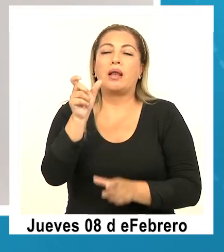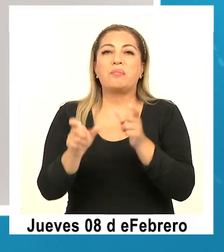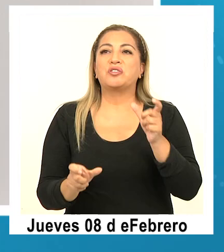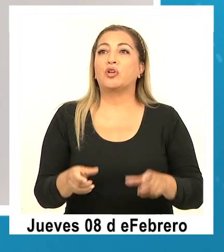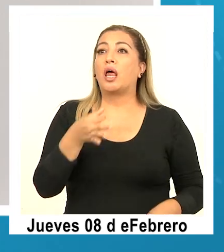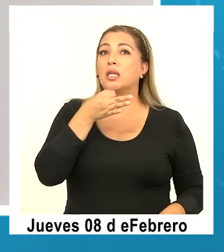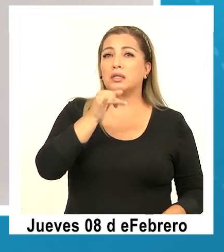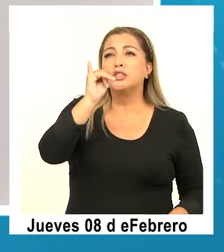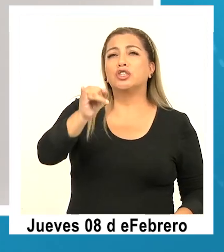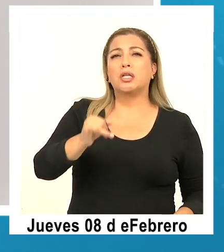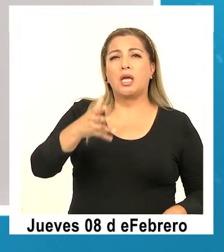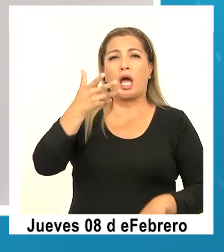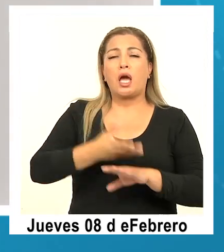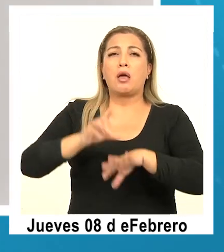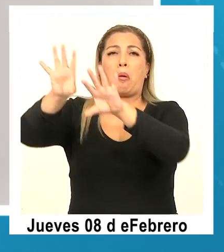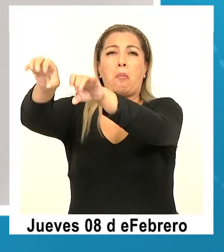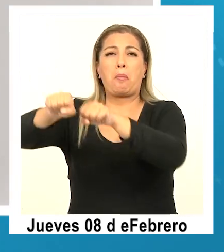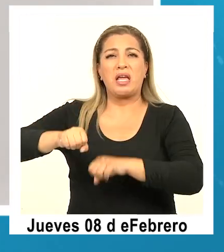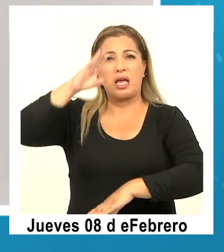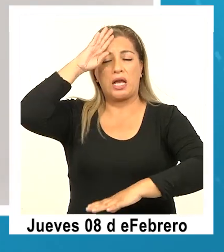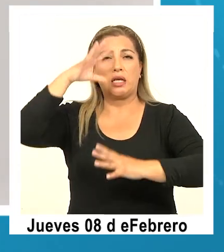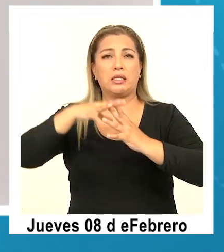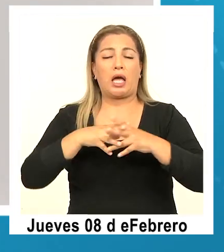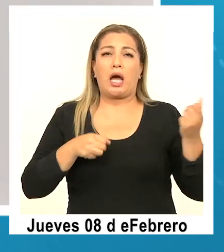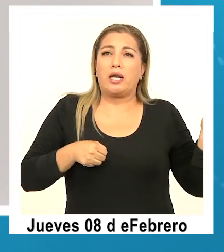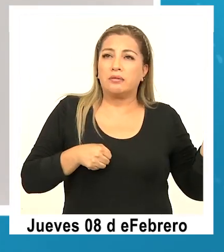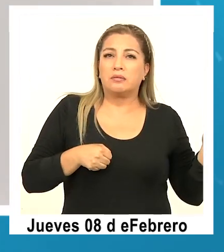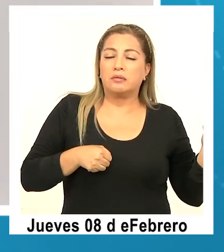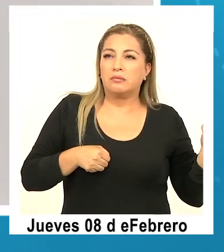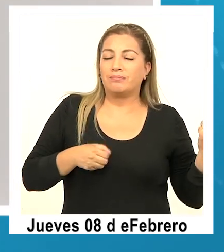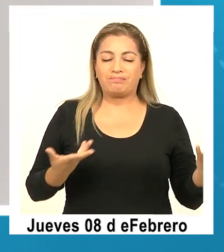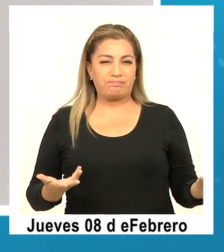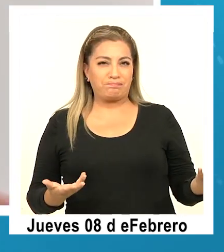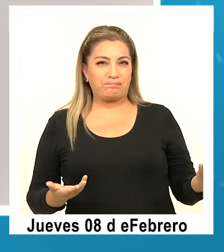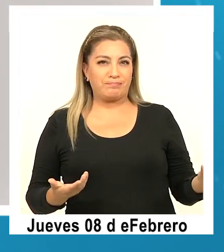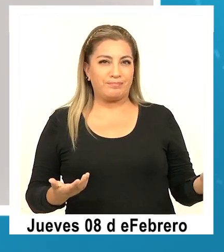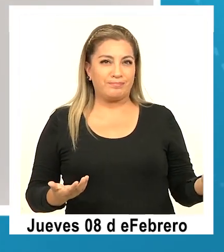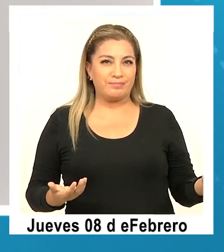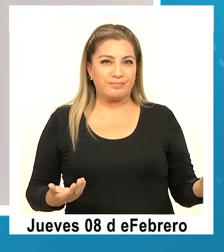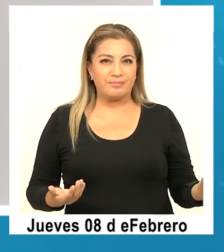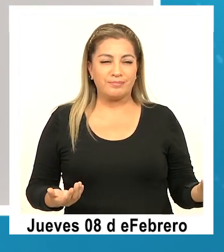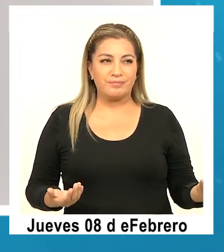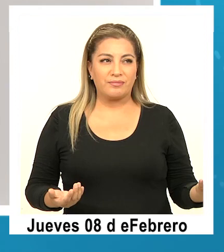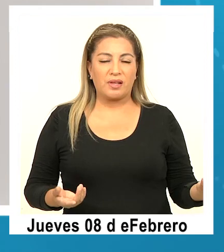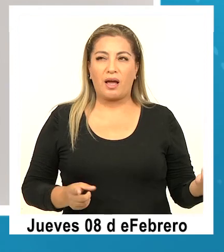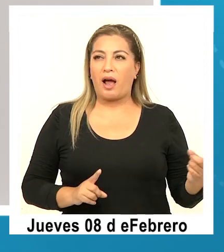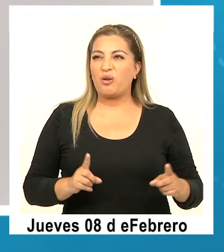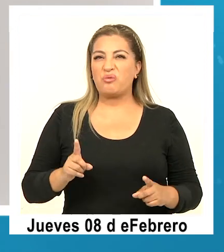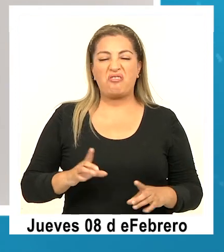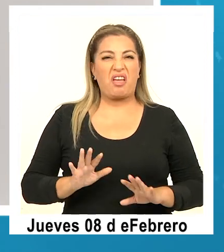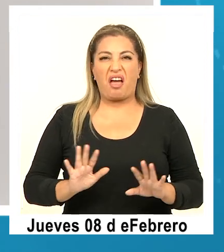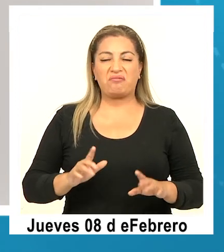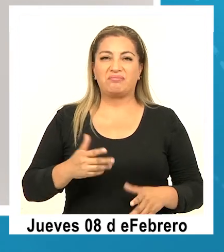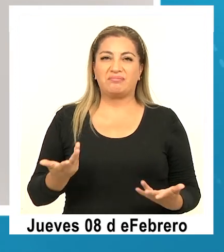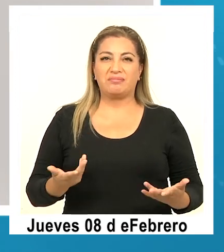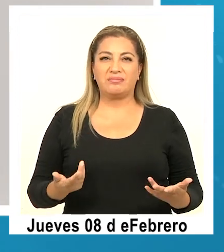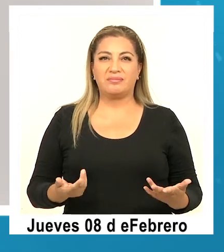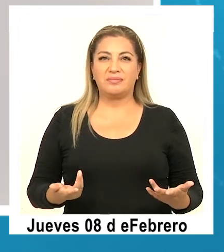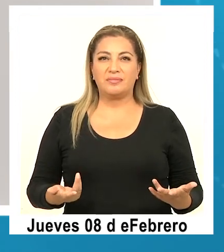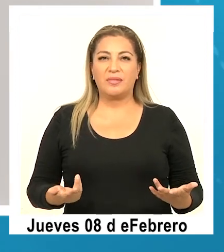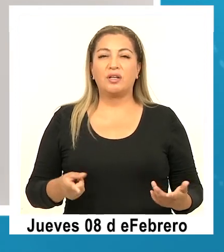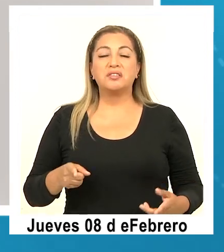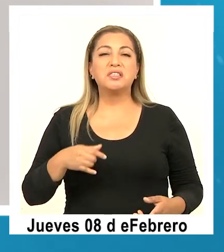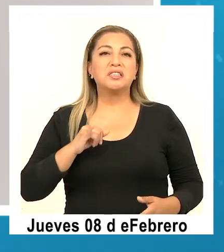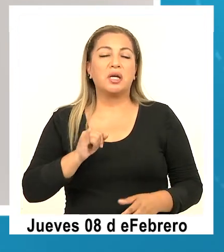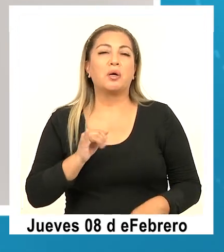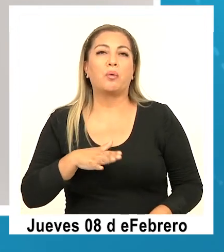dice, sí, mire, pongan a los militares. Yo creo que ya nadie tiene recelo de esa situación en términos ideológicos,